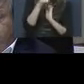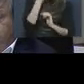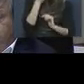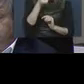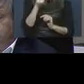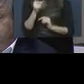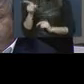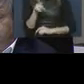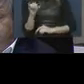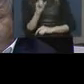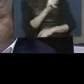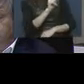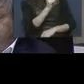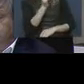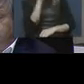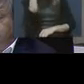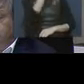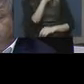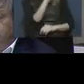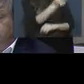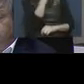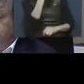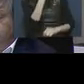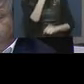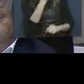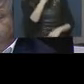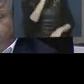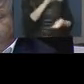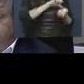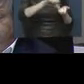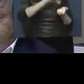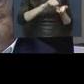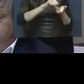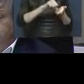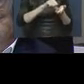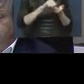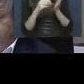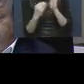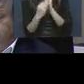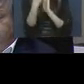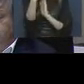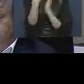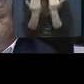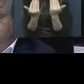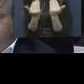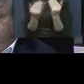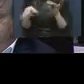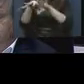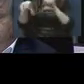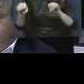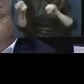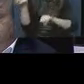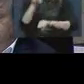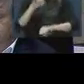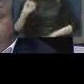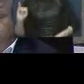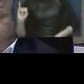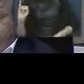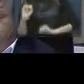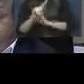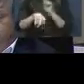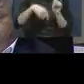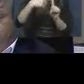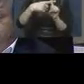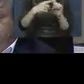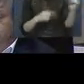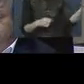condonación tiene que ser solamente sobre las multas y tiene que llevarse a cabo no tan solo con el acuerdo del Servicio de Impuesto Interno, sino que también